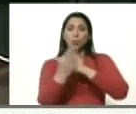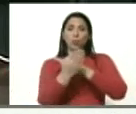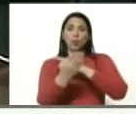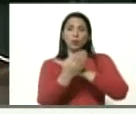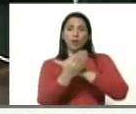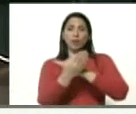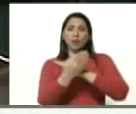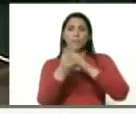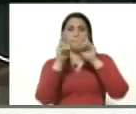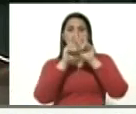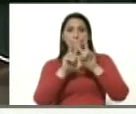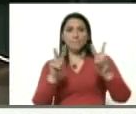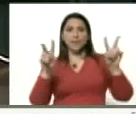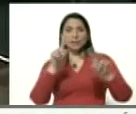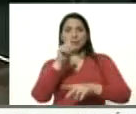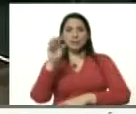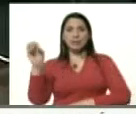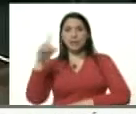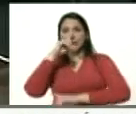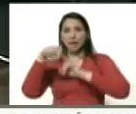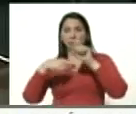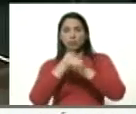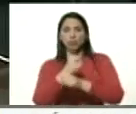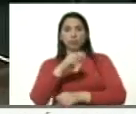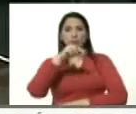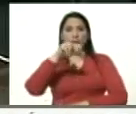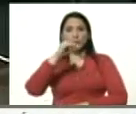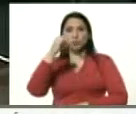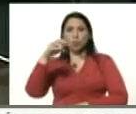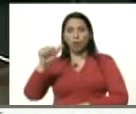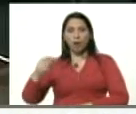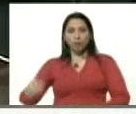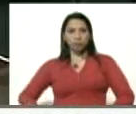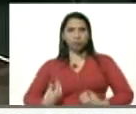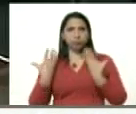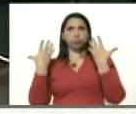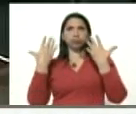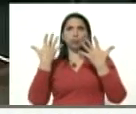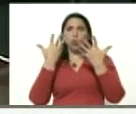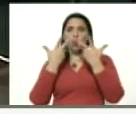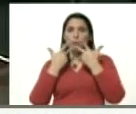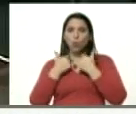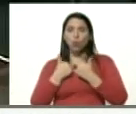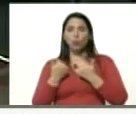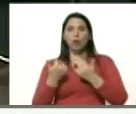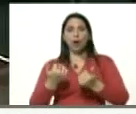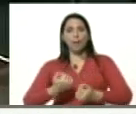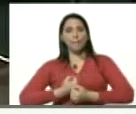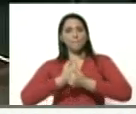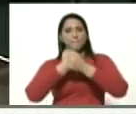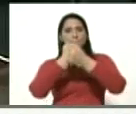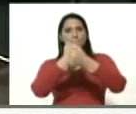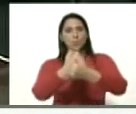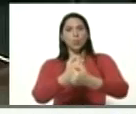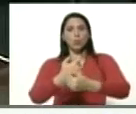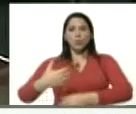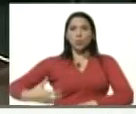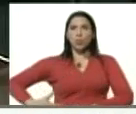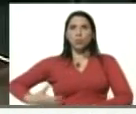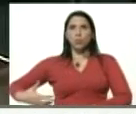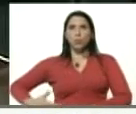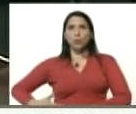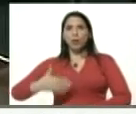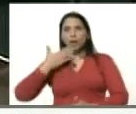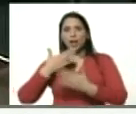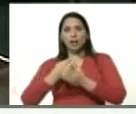en paz. 100 años de Aquiles Nazoa y nos sigue llenando con su color, con su amor y con su humor.